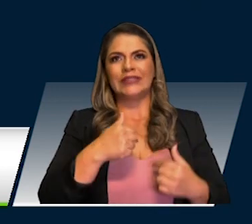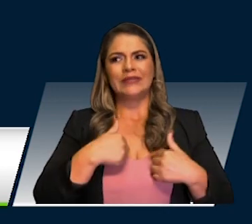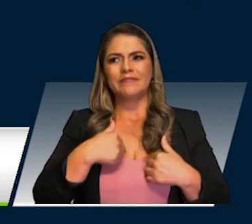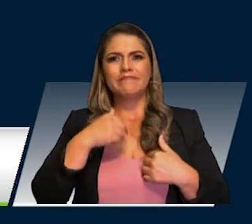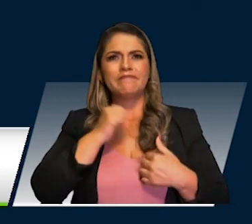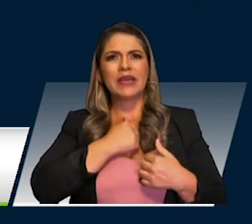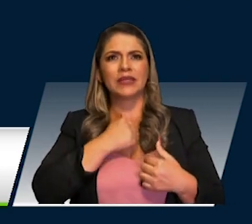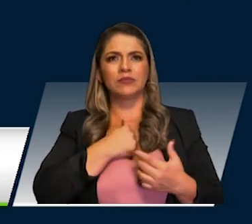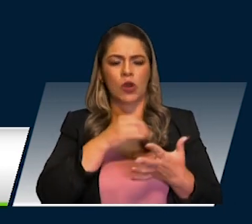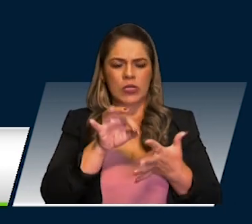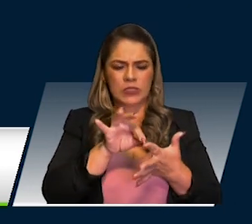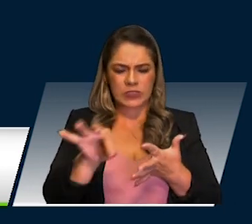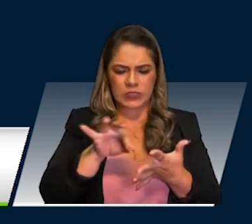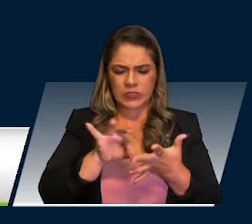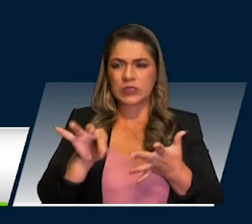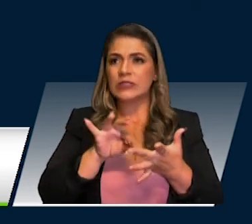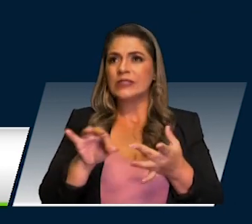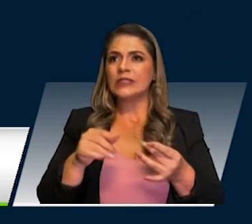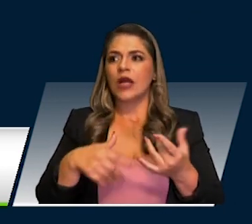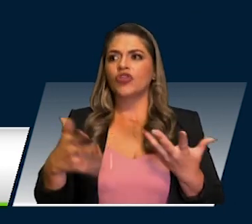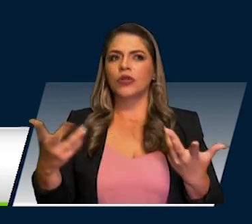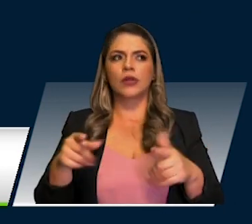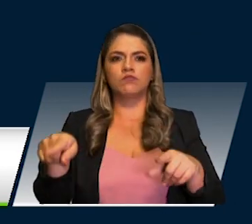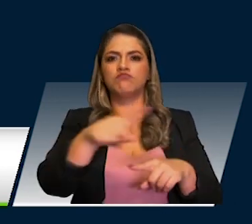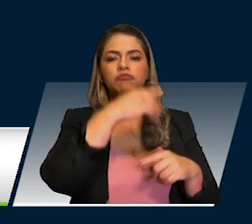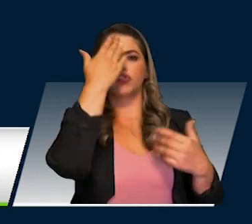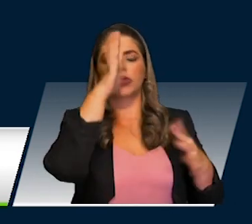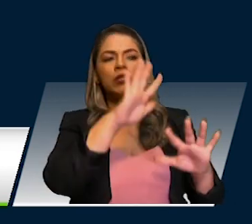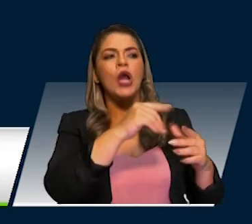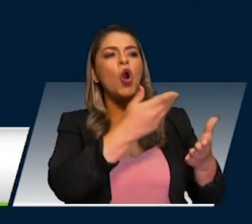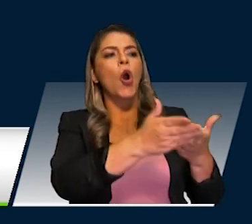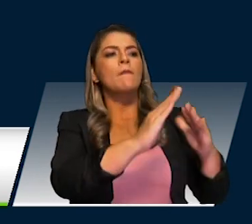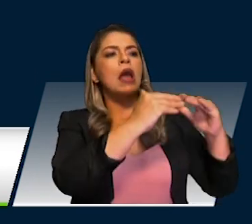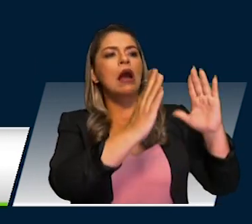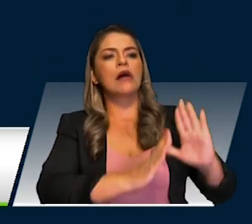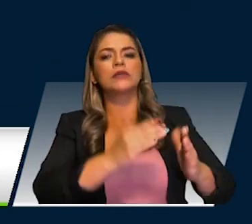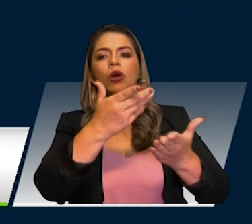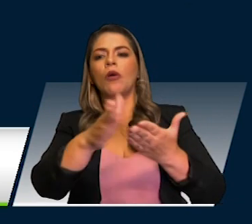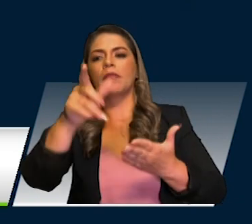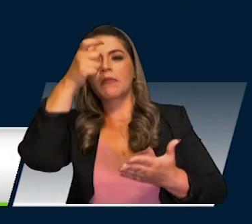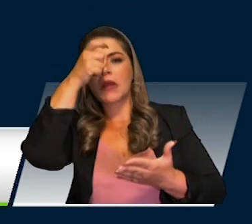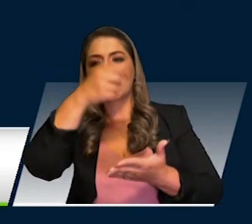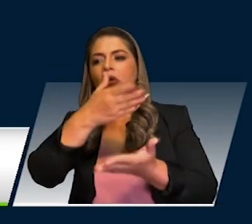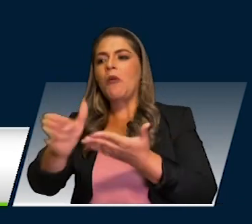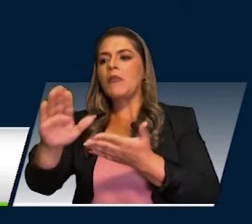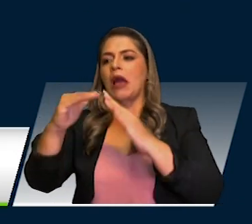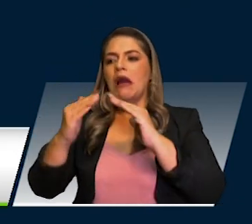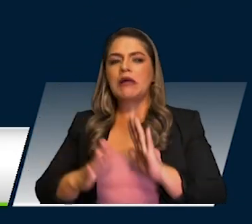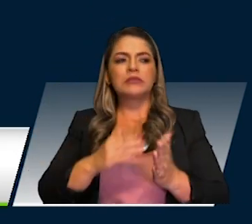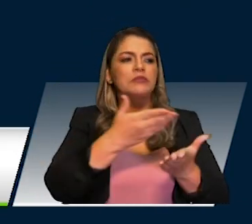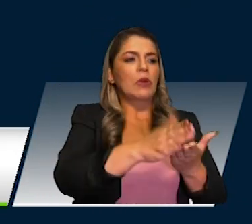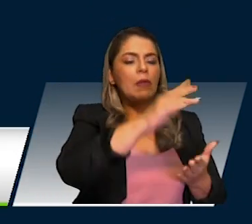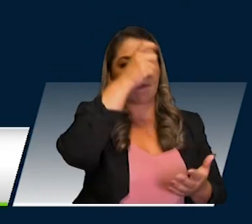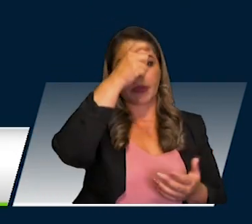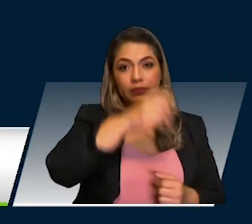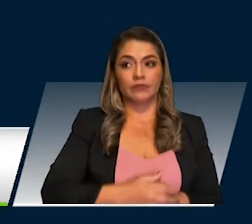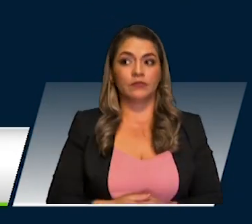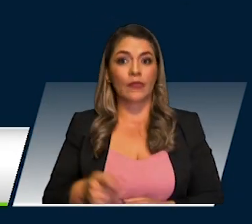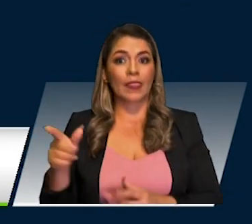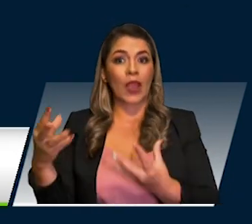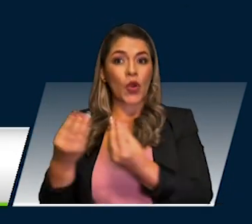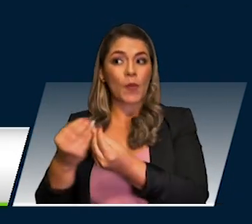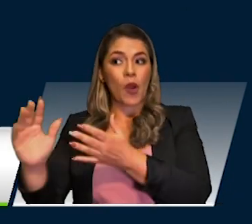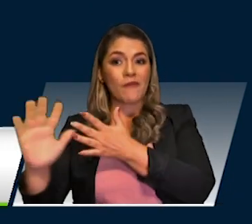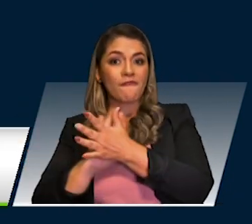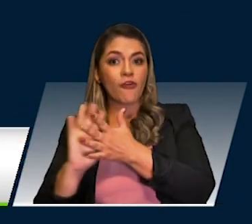y alabar millones de dólares a través de finca raíz y ganadería se bien según informó una fuente de la dirección de la policía